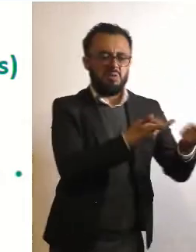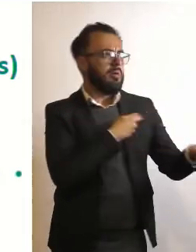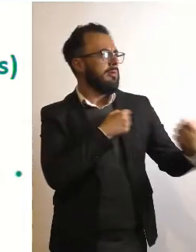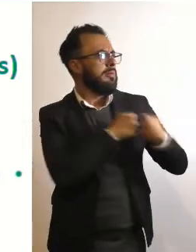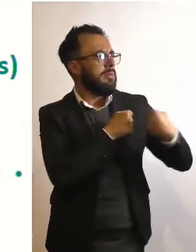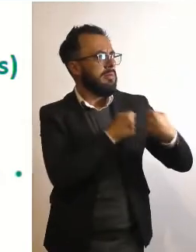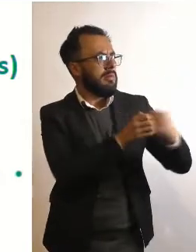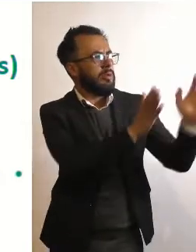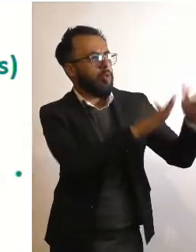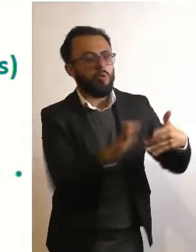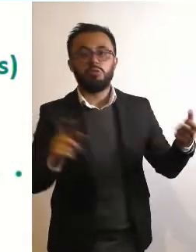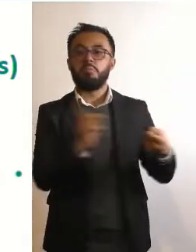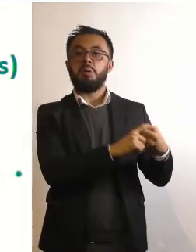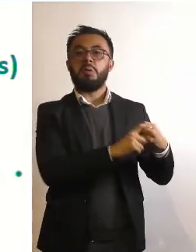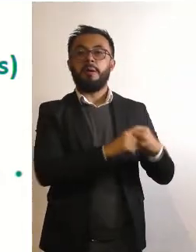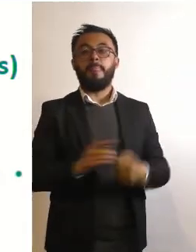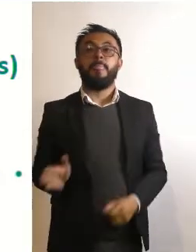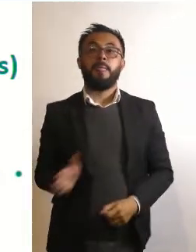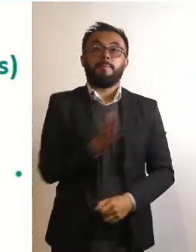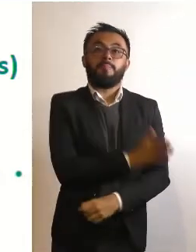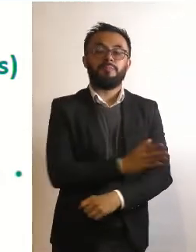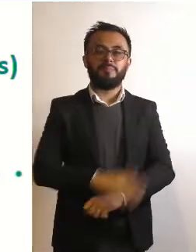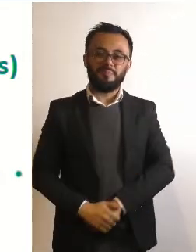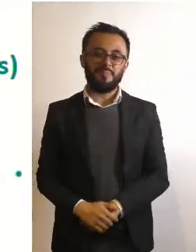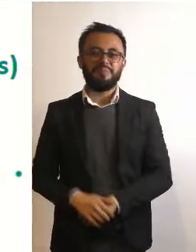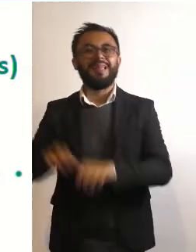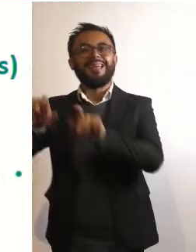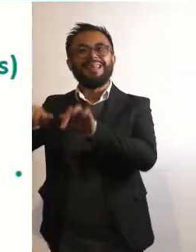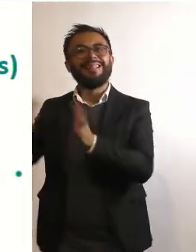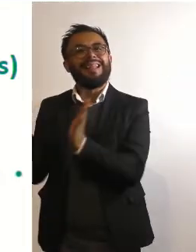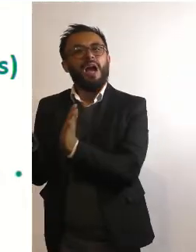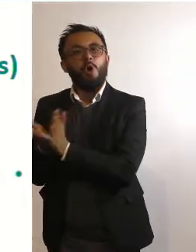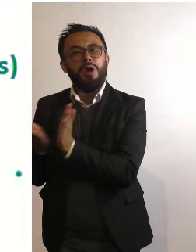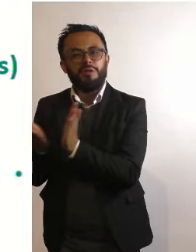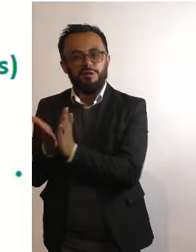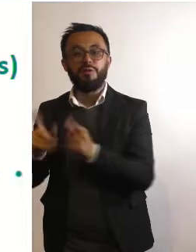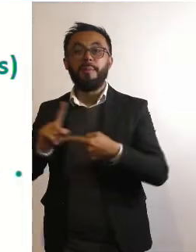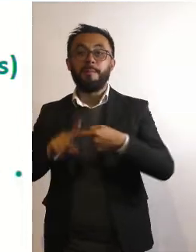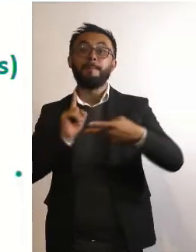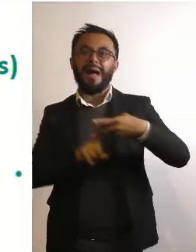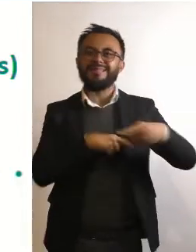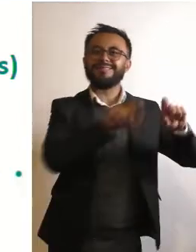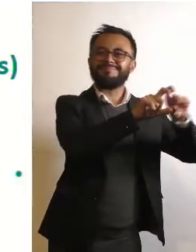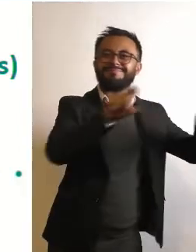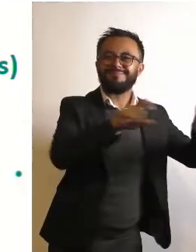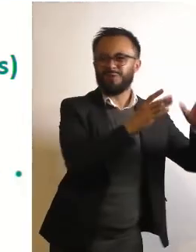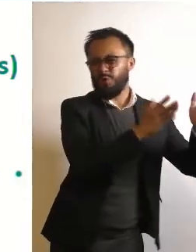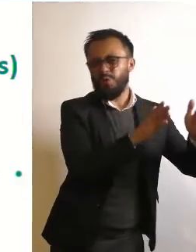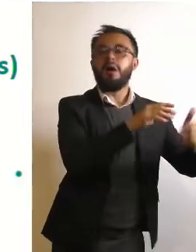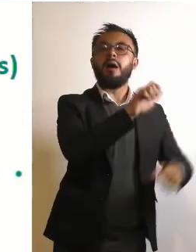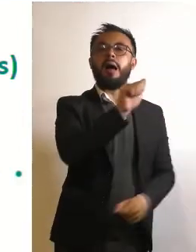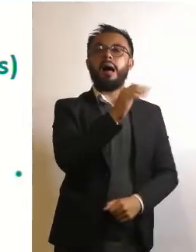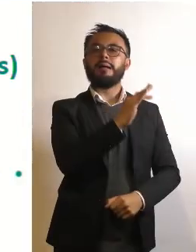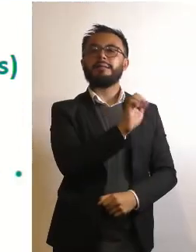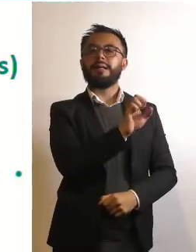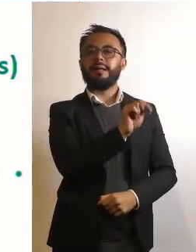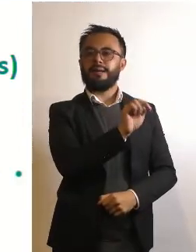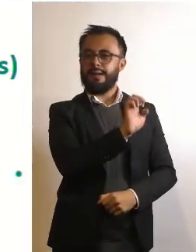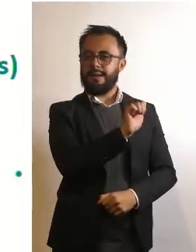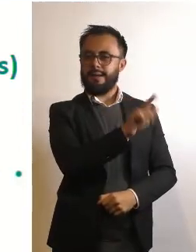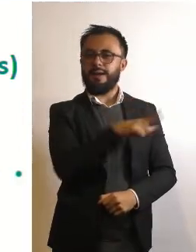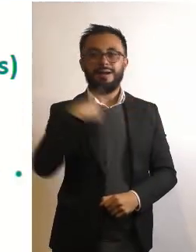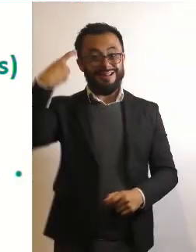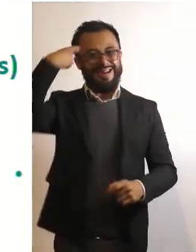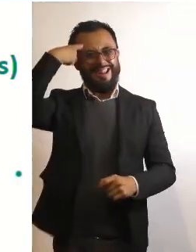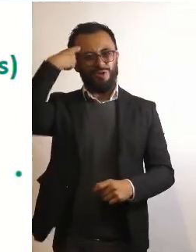El programa que tenemos con la Secretaría de Educación y Atenea, que les había comentado, Reto a la U, en donde se